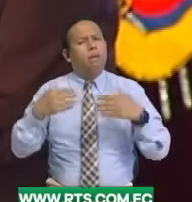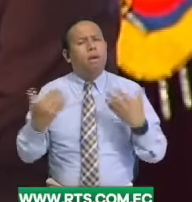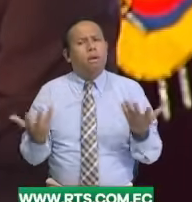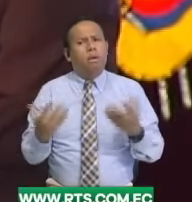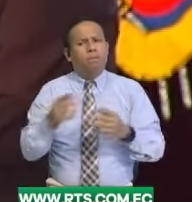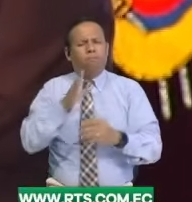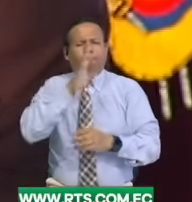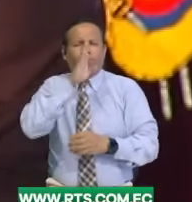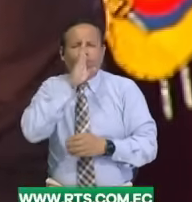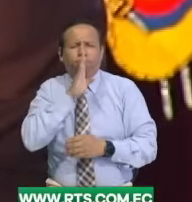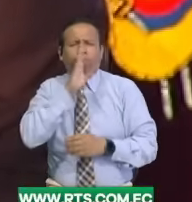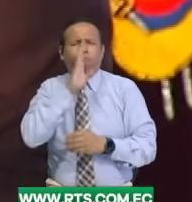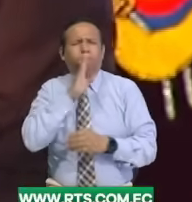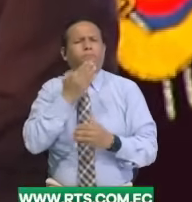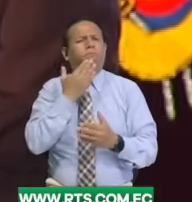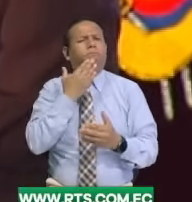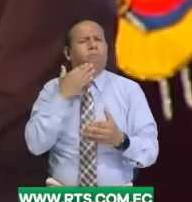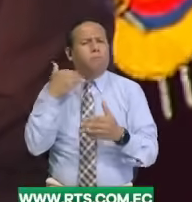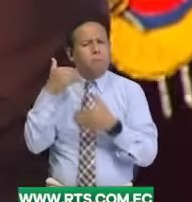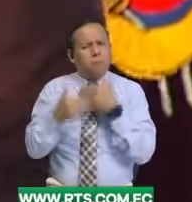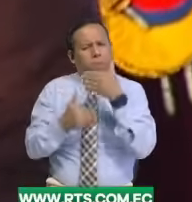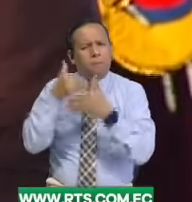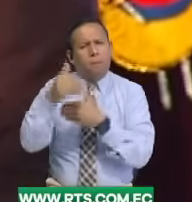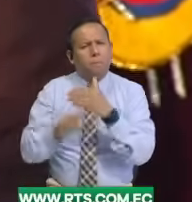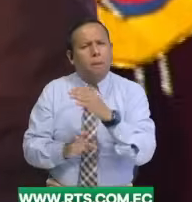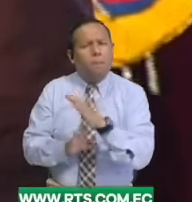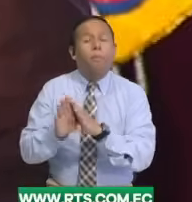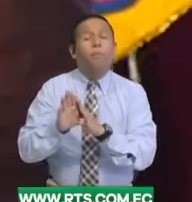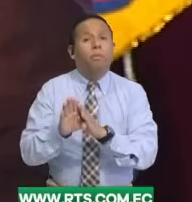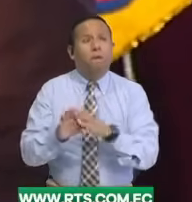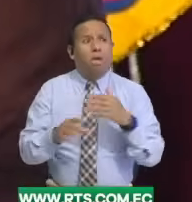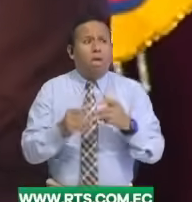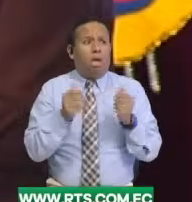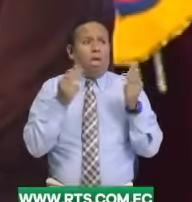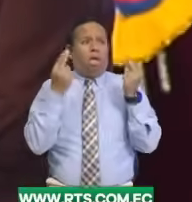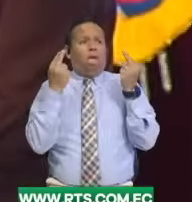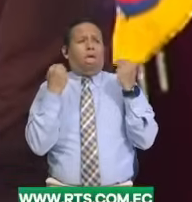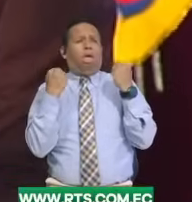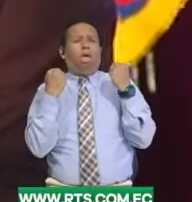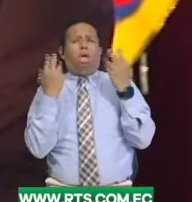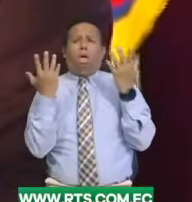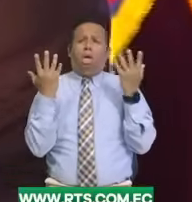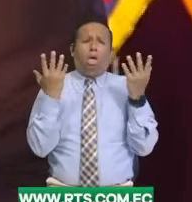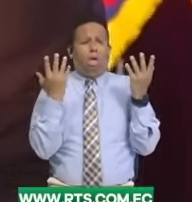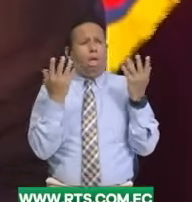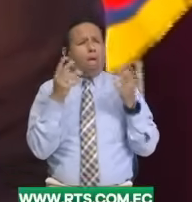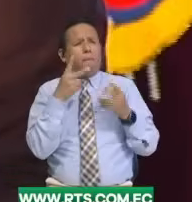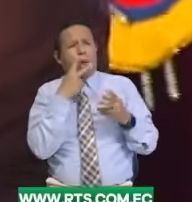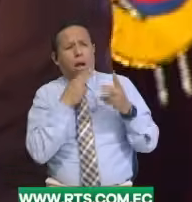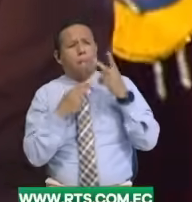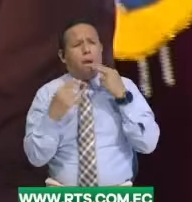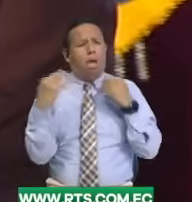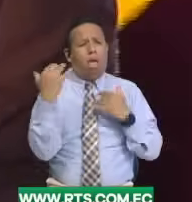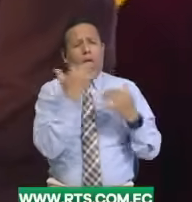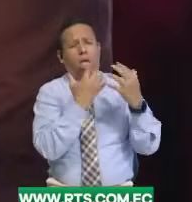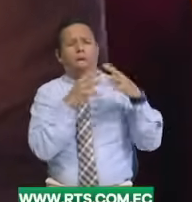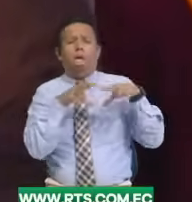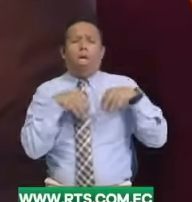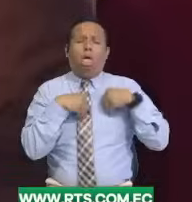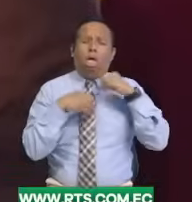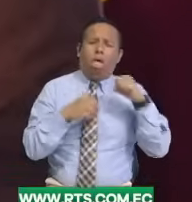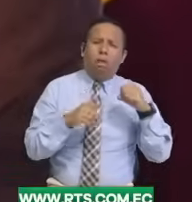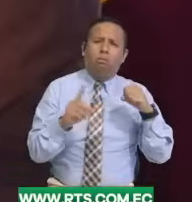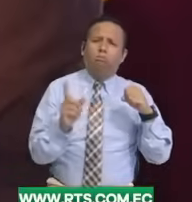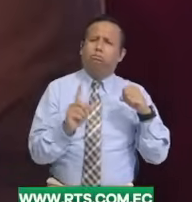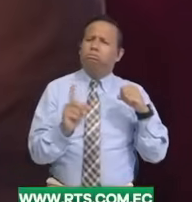avanzado porque Guayaquil no se somete a injusticias ni arbitrarios, a impostores o a imposiciones. El